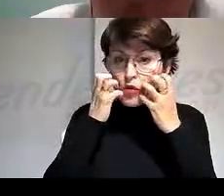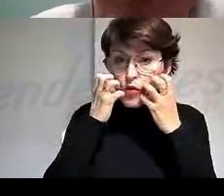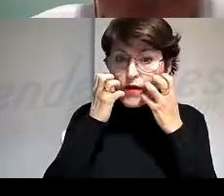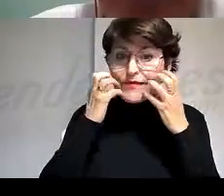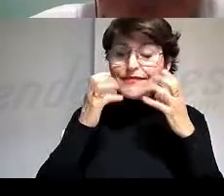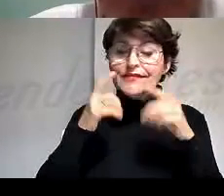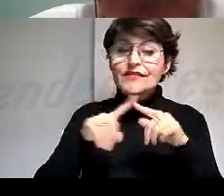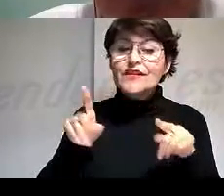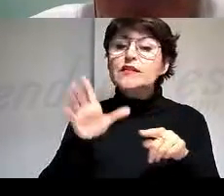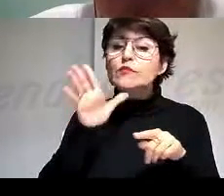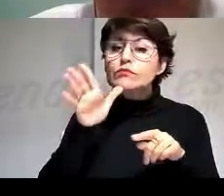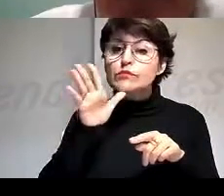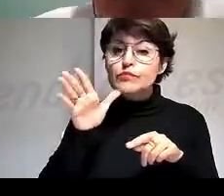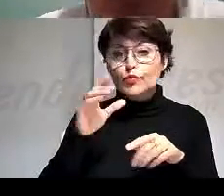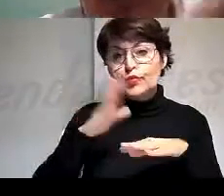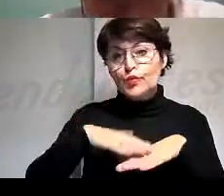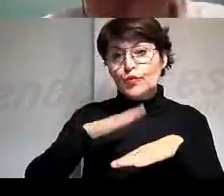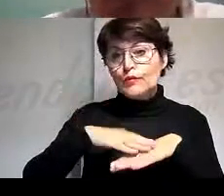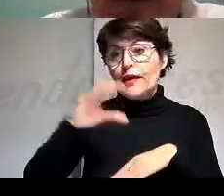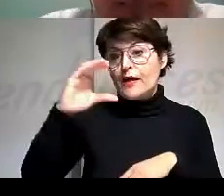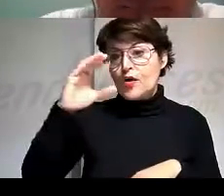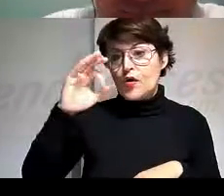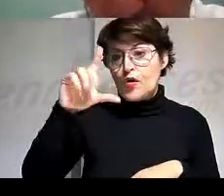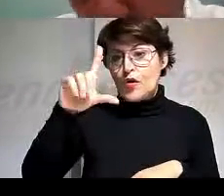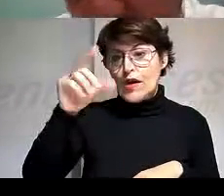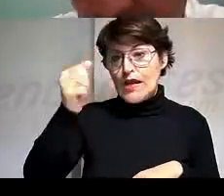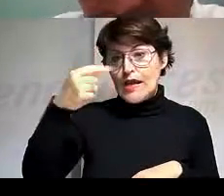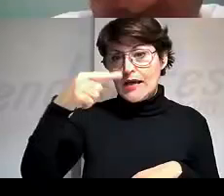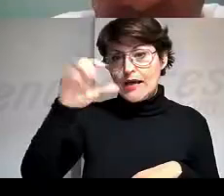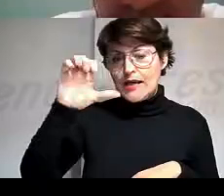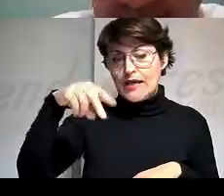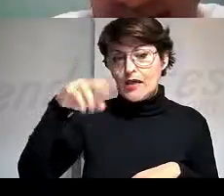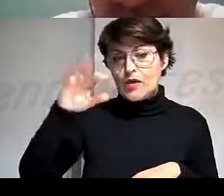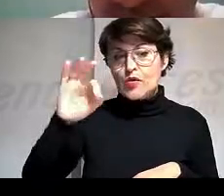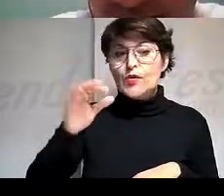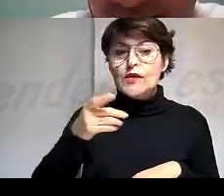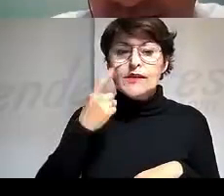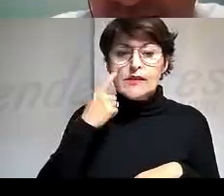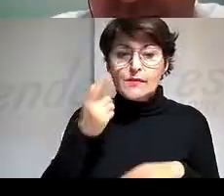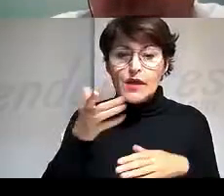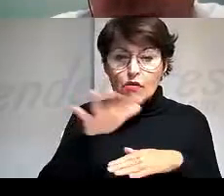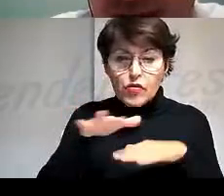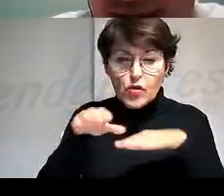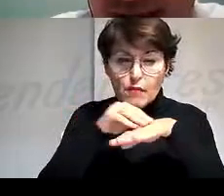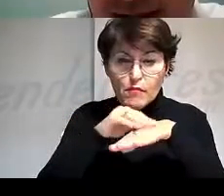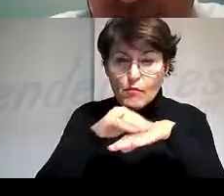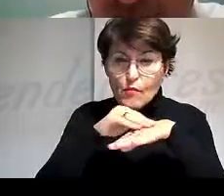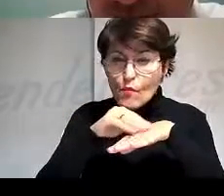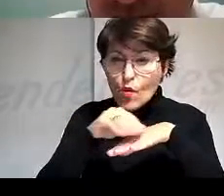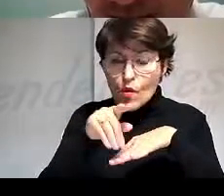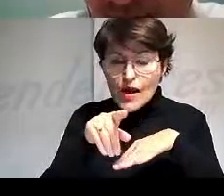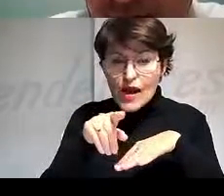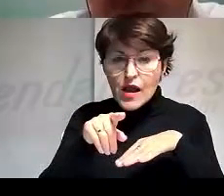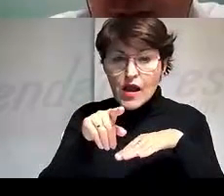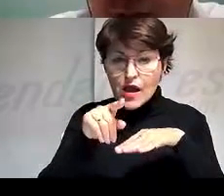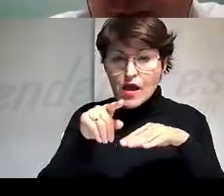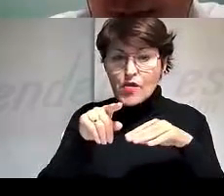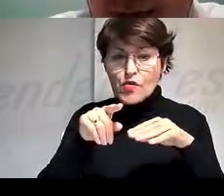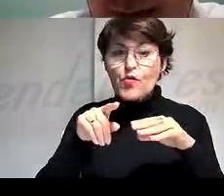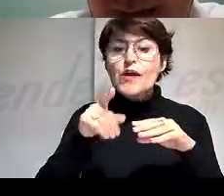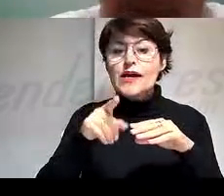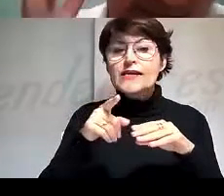colágeno veis que a nivel de la zona púrpura, entre la zona púrpura justo por encima de la zona rosa, que